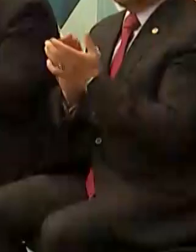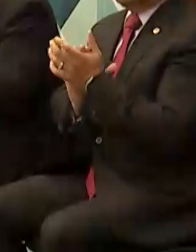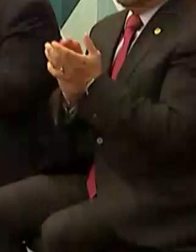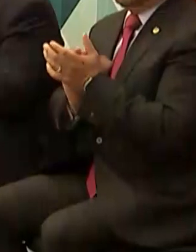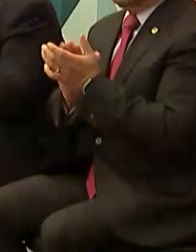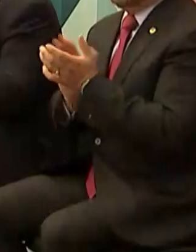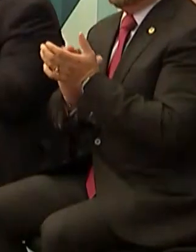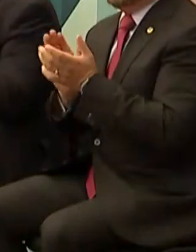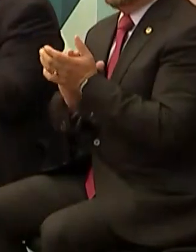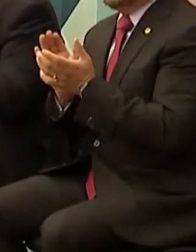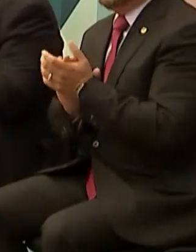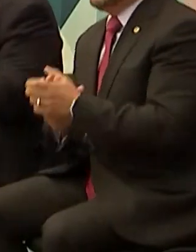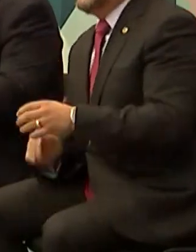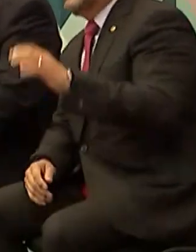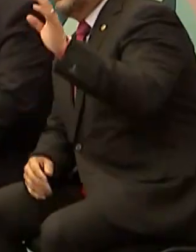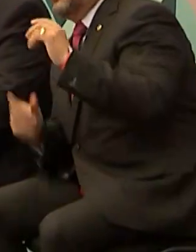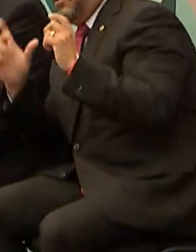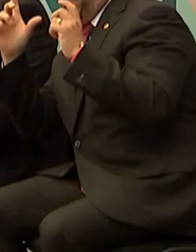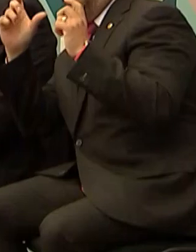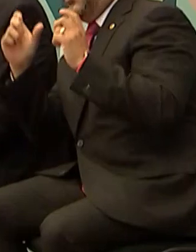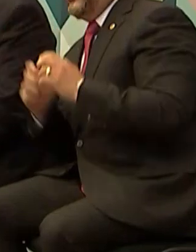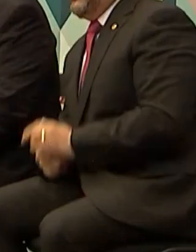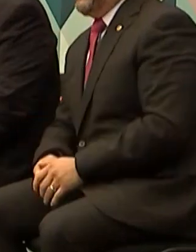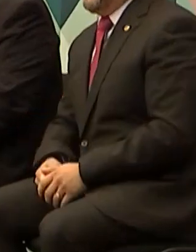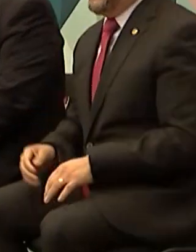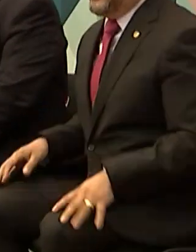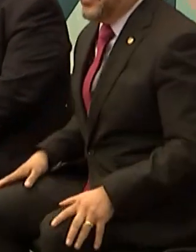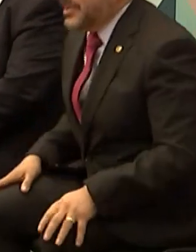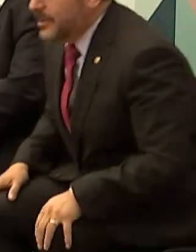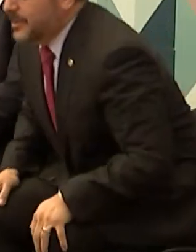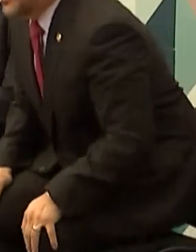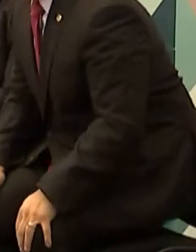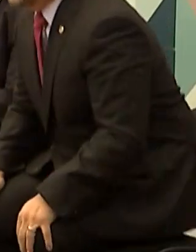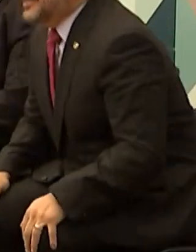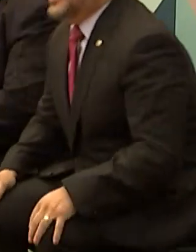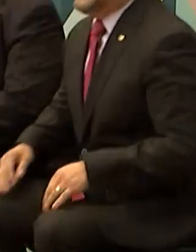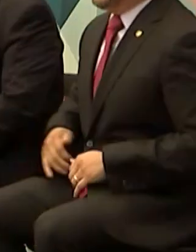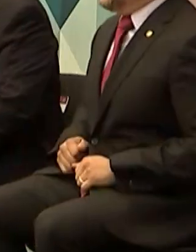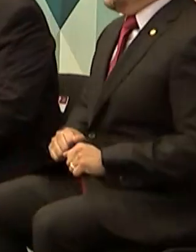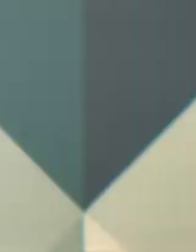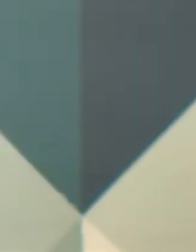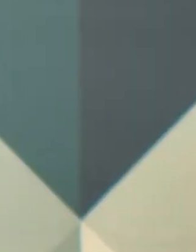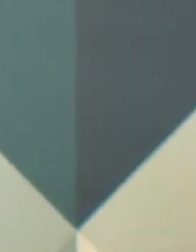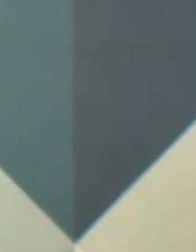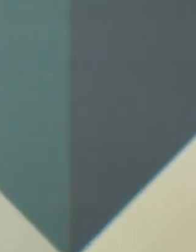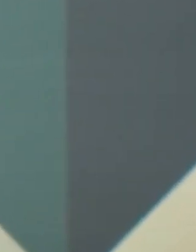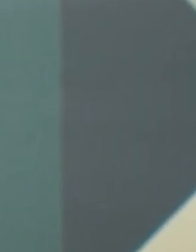La presidenta de la Internacional de la Educación, Susan Hotgood.